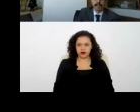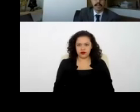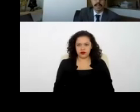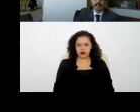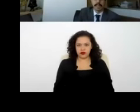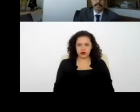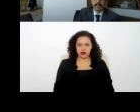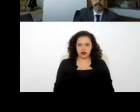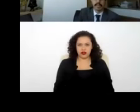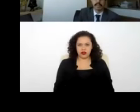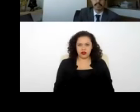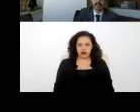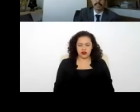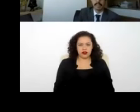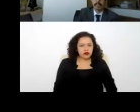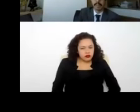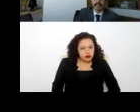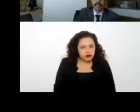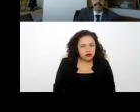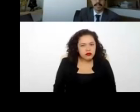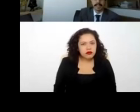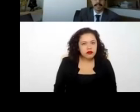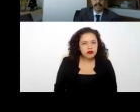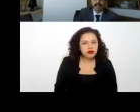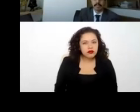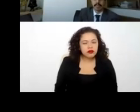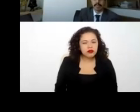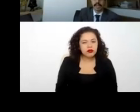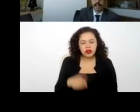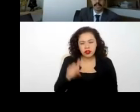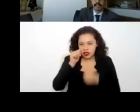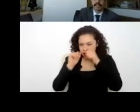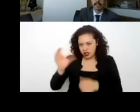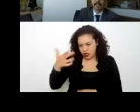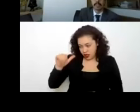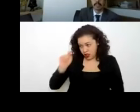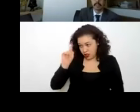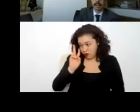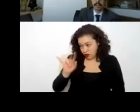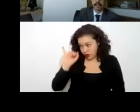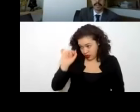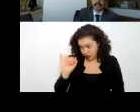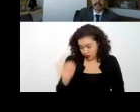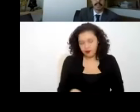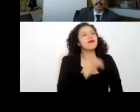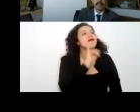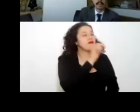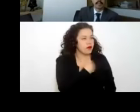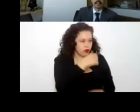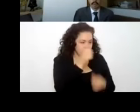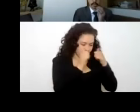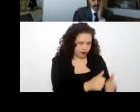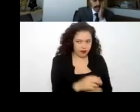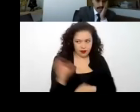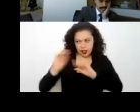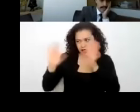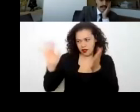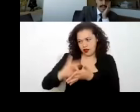No, ¿verdad? Nada más. ¿Tú estás al pendiente del chat, Adam? Sí. Órale, gracias.